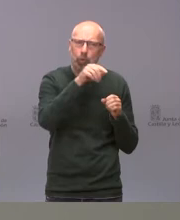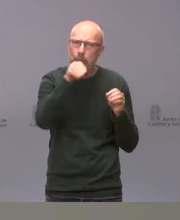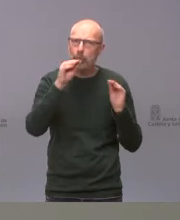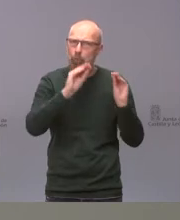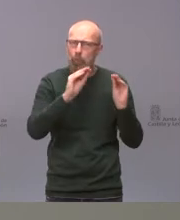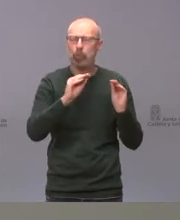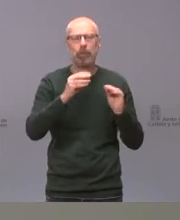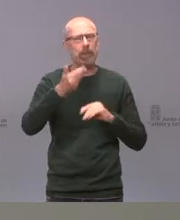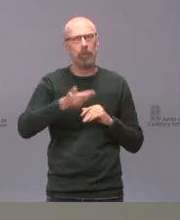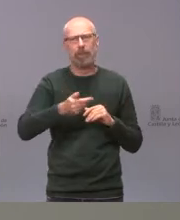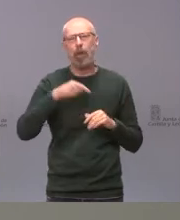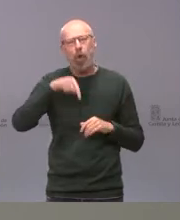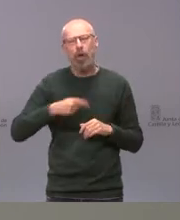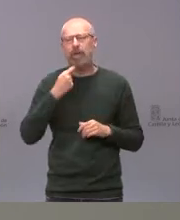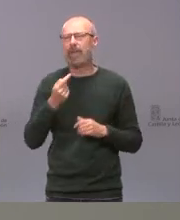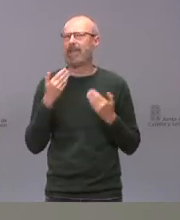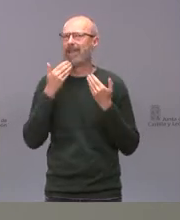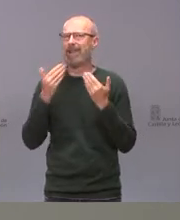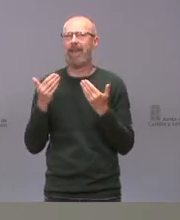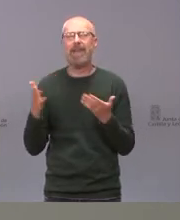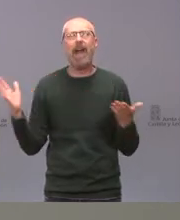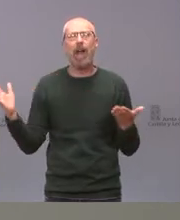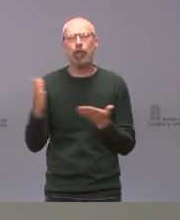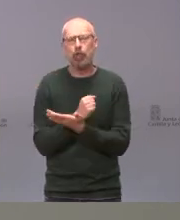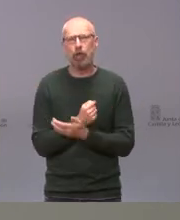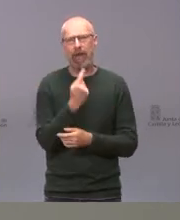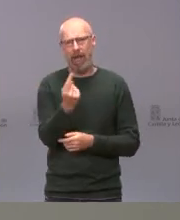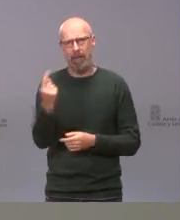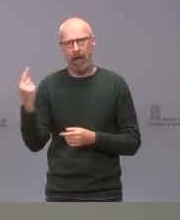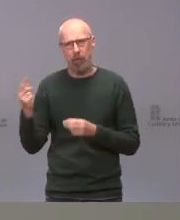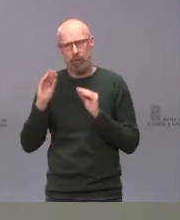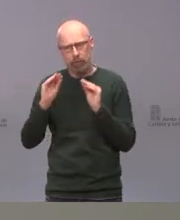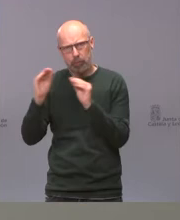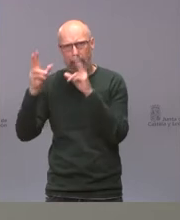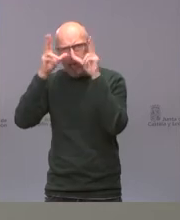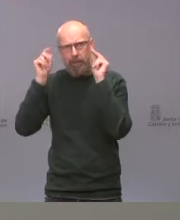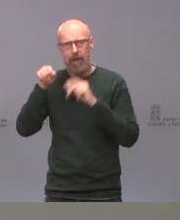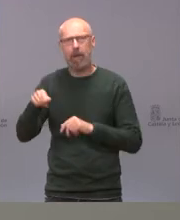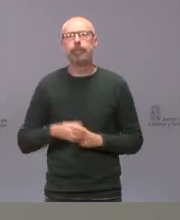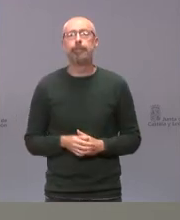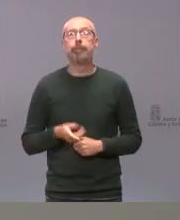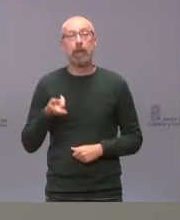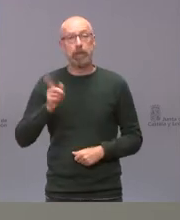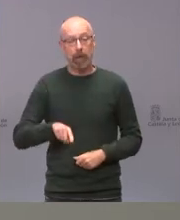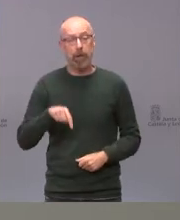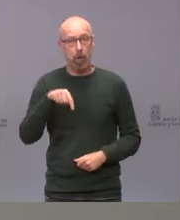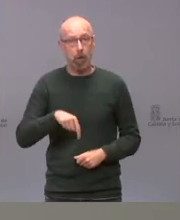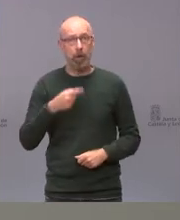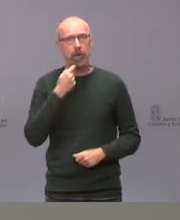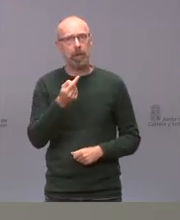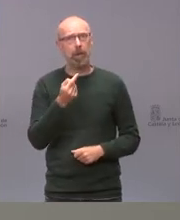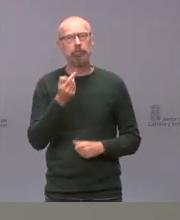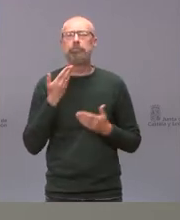absolutamente enorme a todas y cada una de ellas y ellos. También quiero hoy volver a solicitar